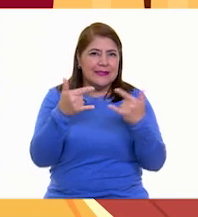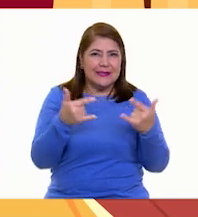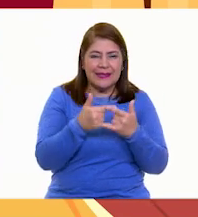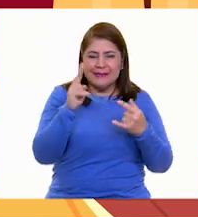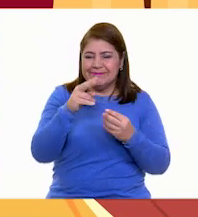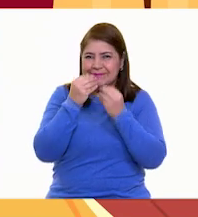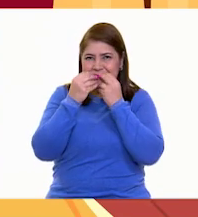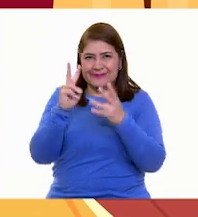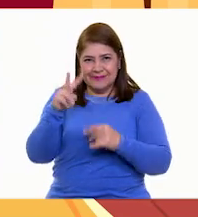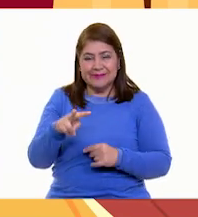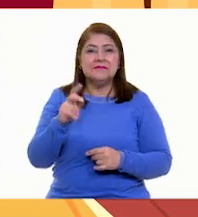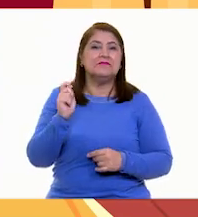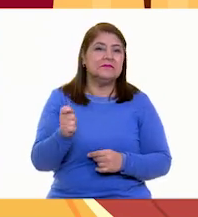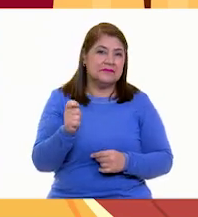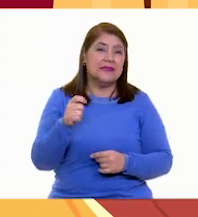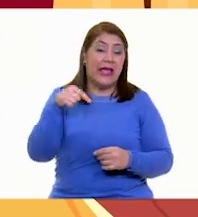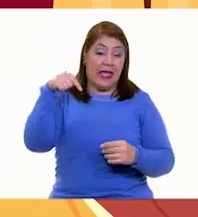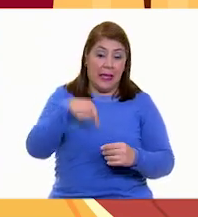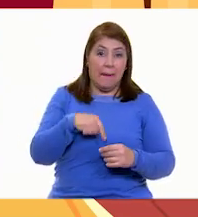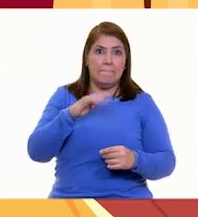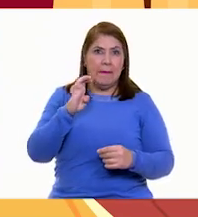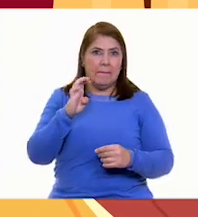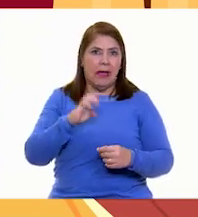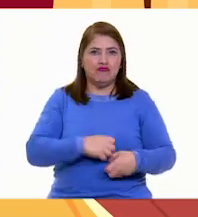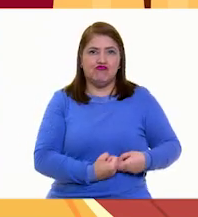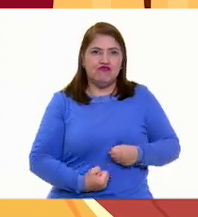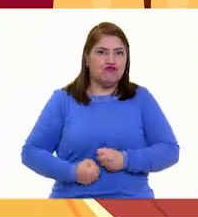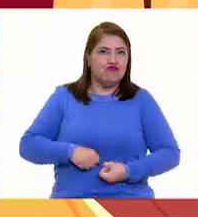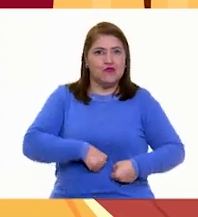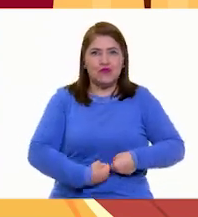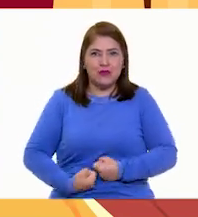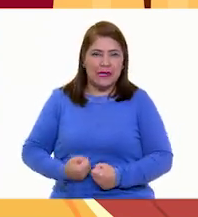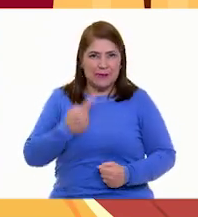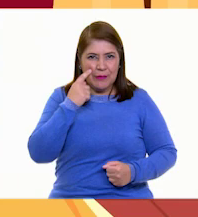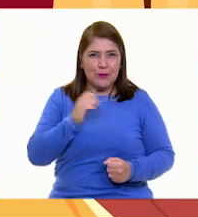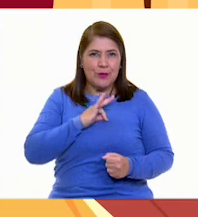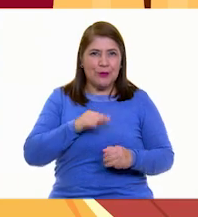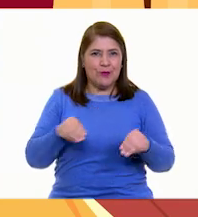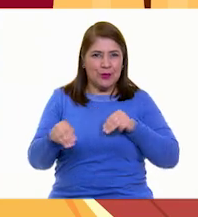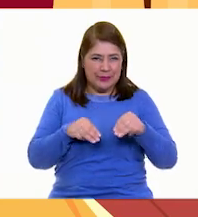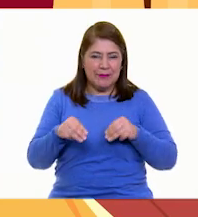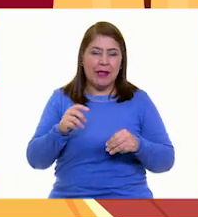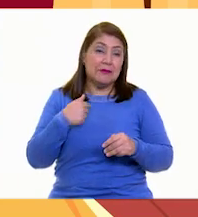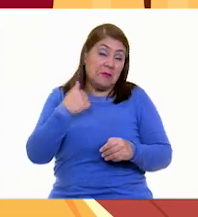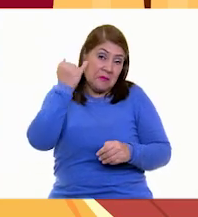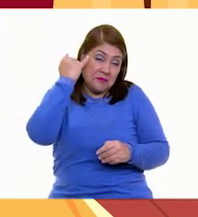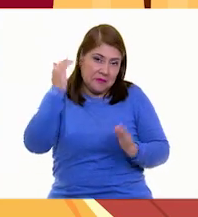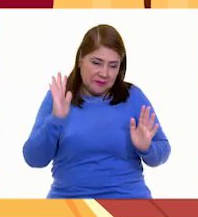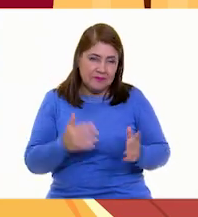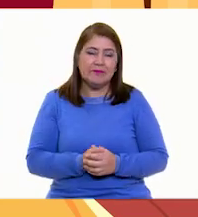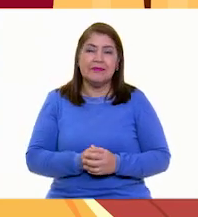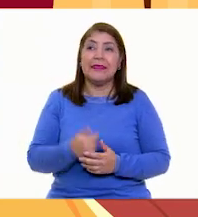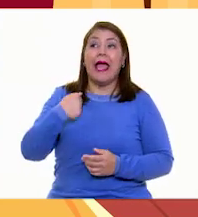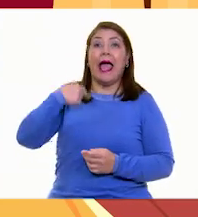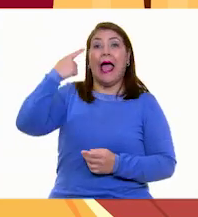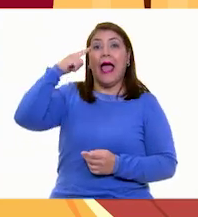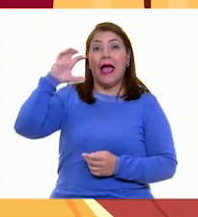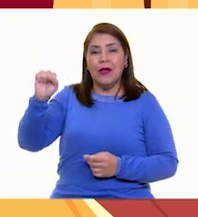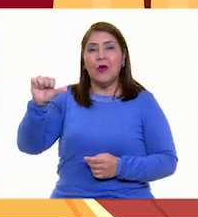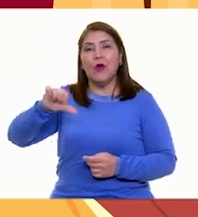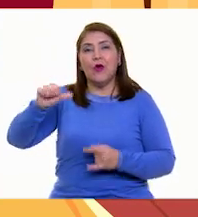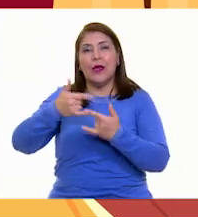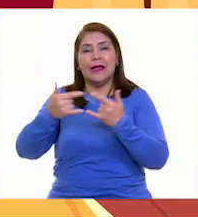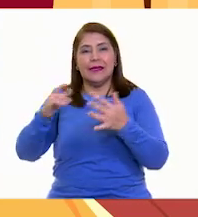divertido. Tanto que nuestro bebé se mueve de la emoción. Bueno, eso nos imaginamos nosotros. Ya tengo la historia que le vamos a contar